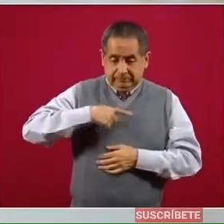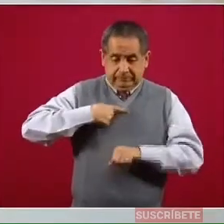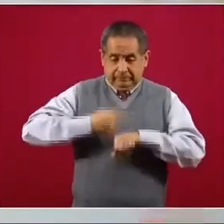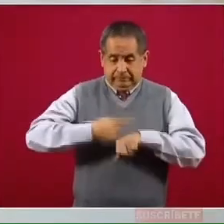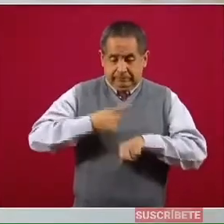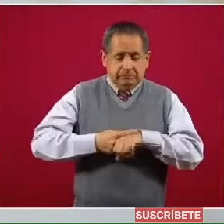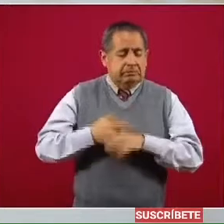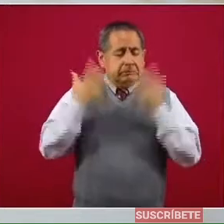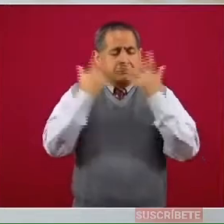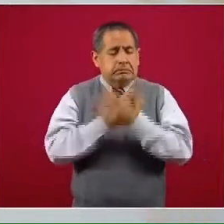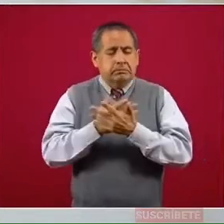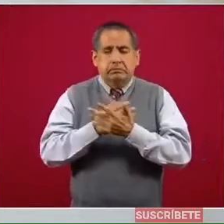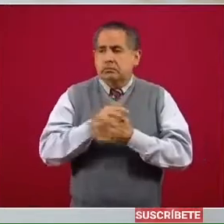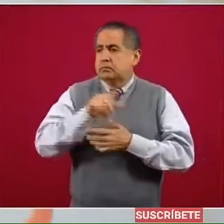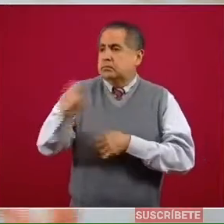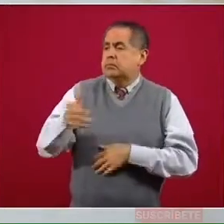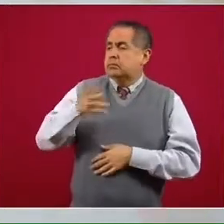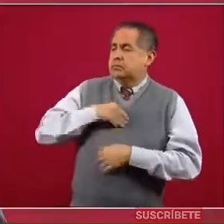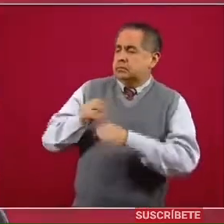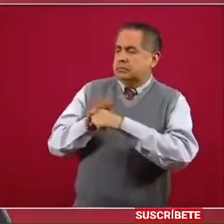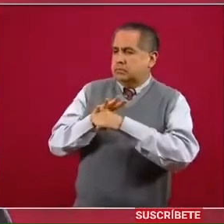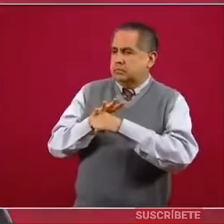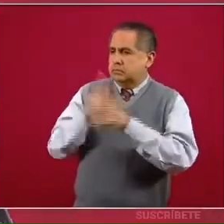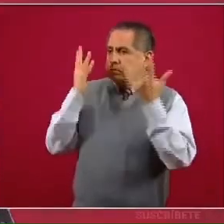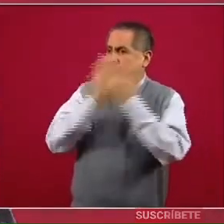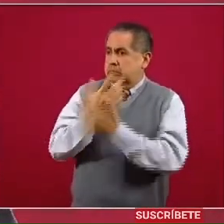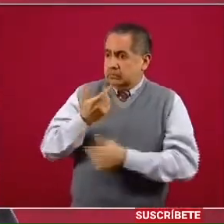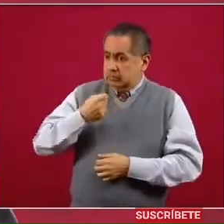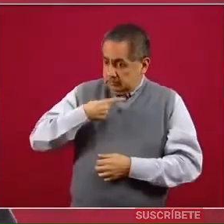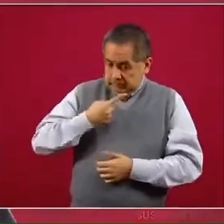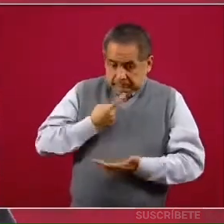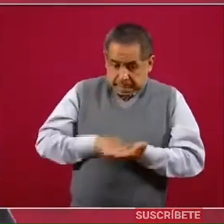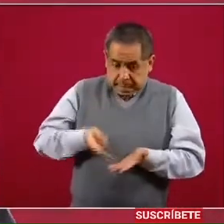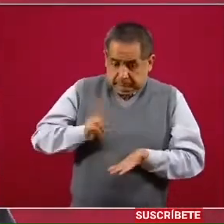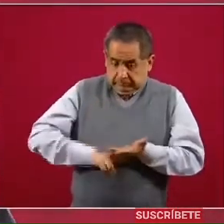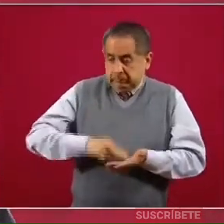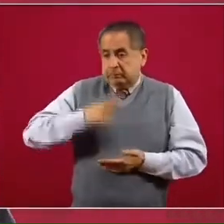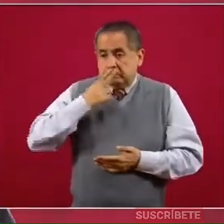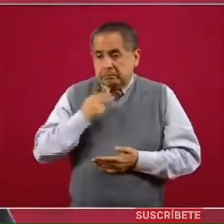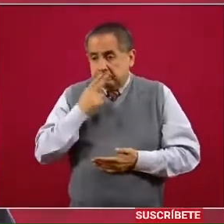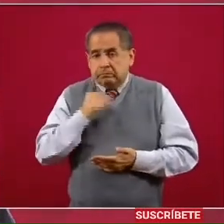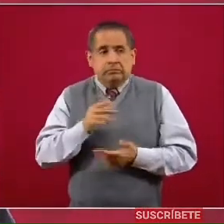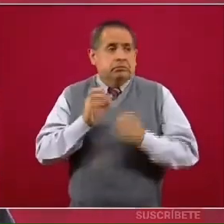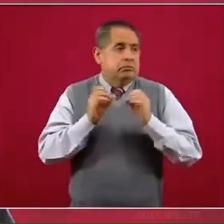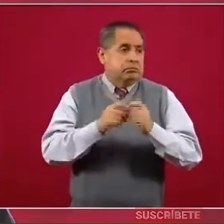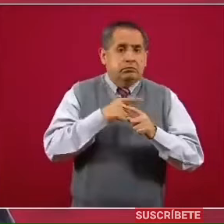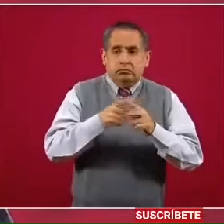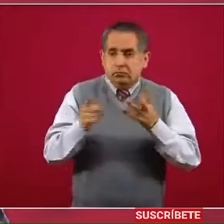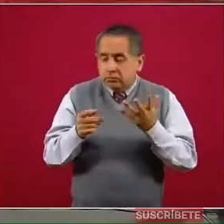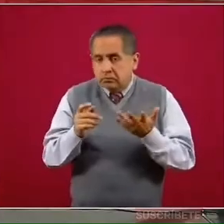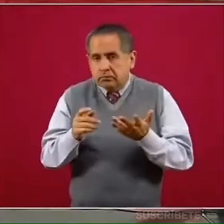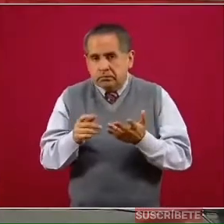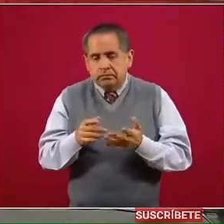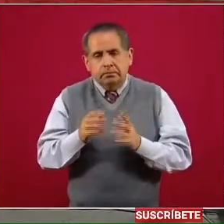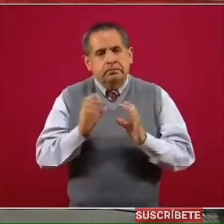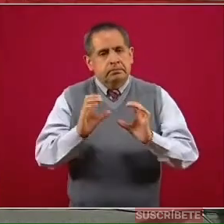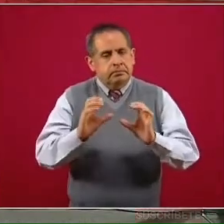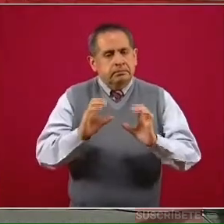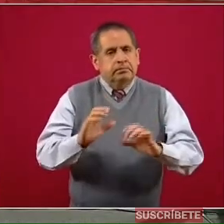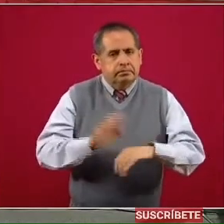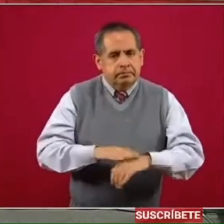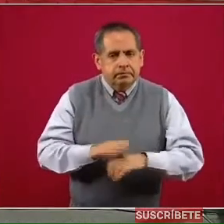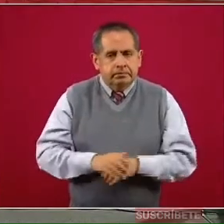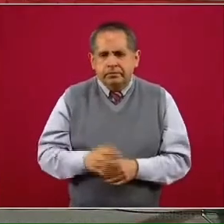pero lo descubren cuando hay una enfermedad que complica las cosas, y esa enfermedad puede ser COVID-19. ¿Qué